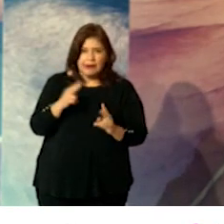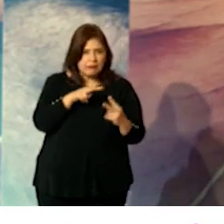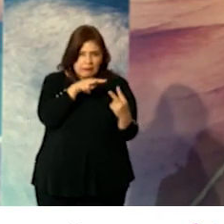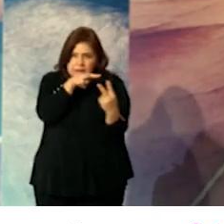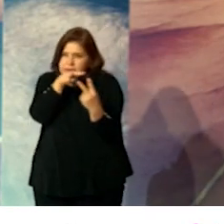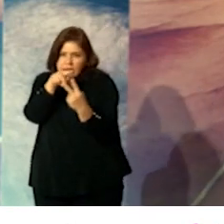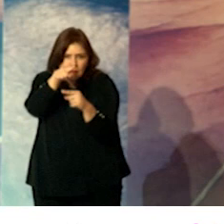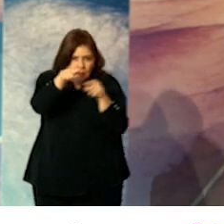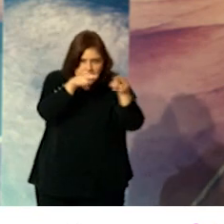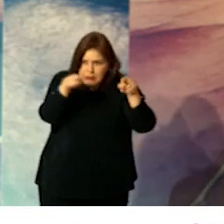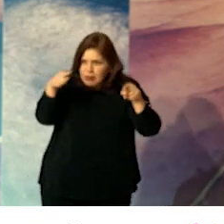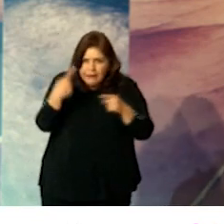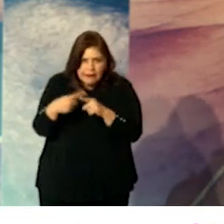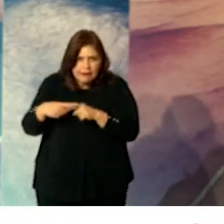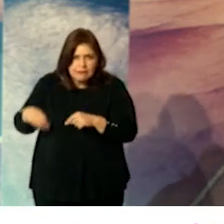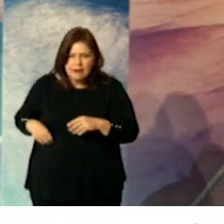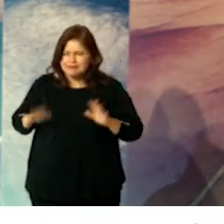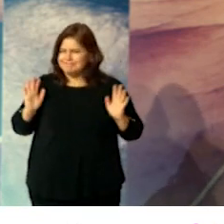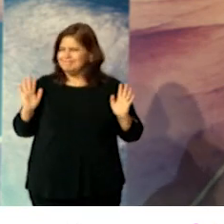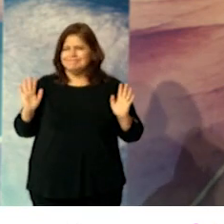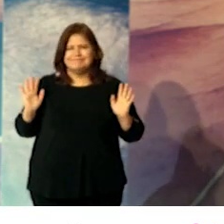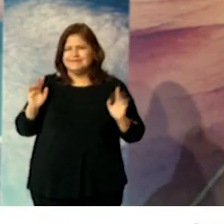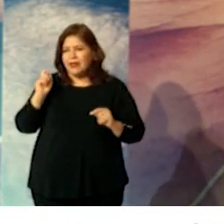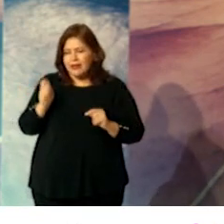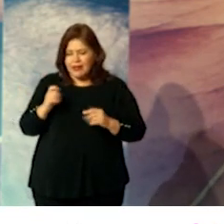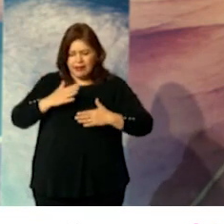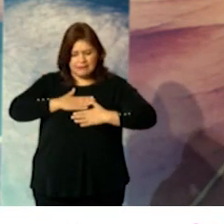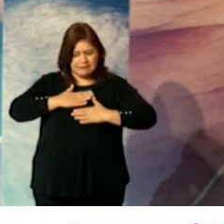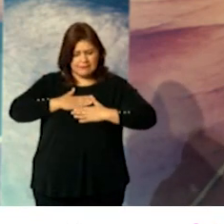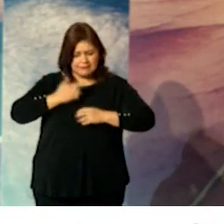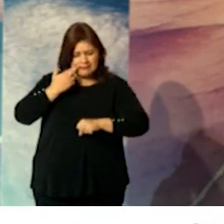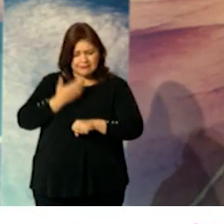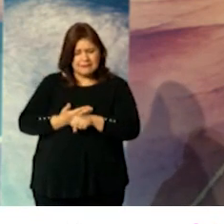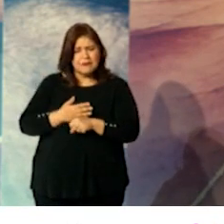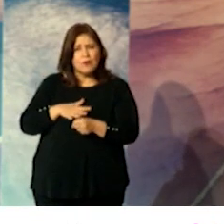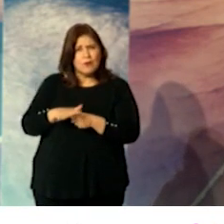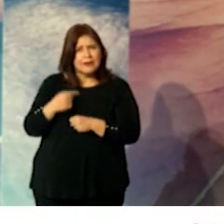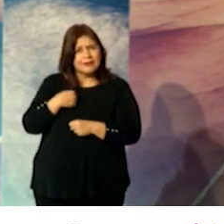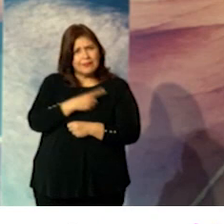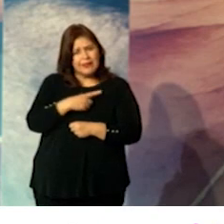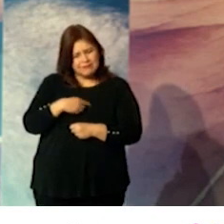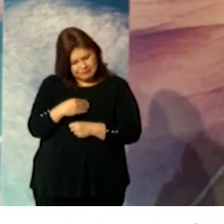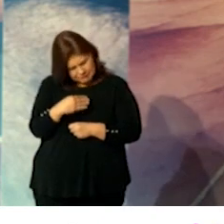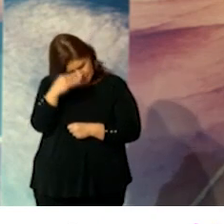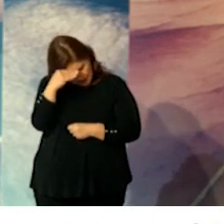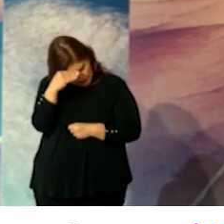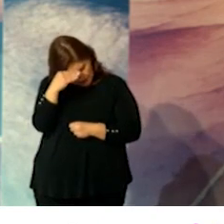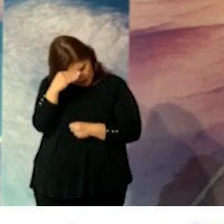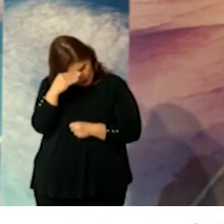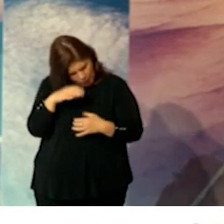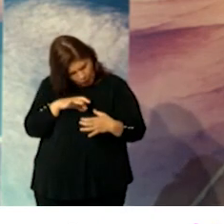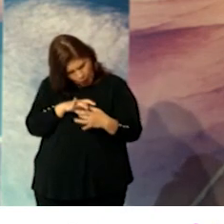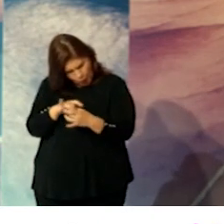culpa, ¿no? Sino que de cómo mi responsabilidad reflexiona en el colectivo. ¿Qué puedo hacer